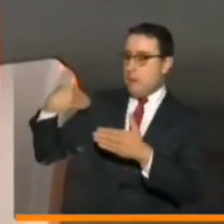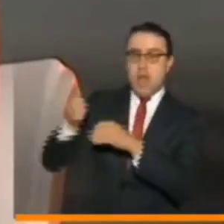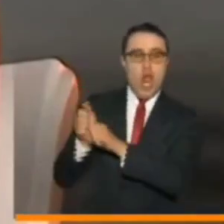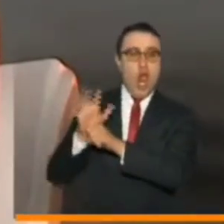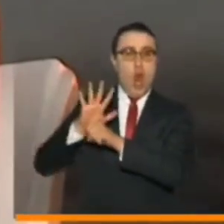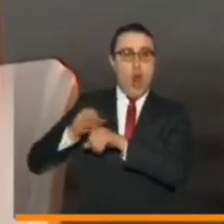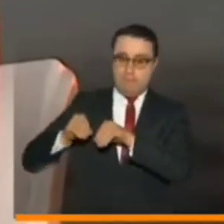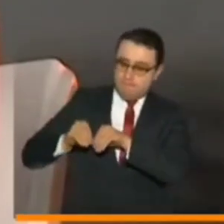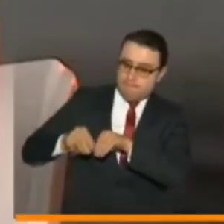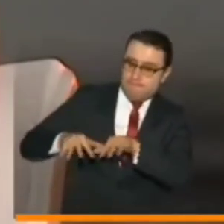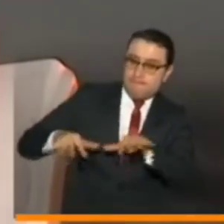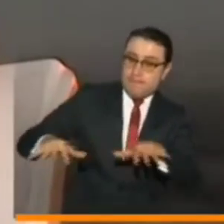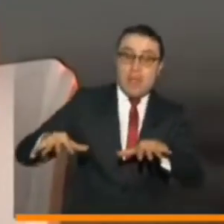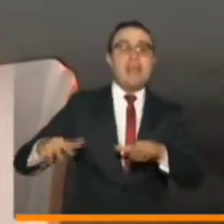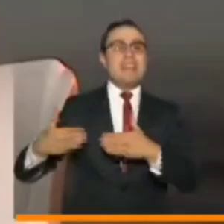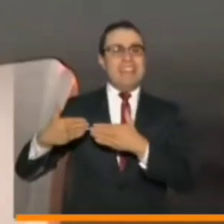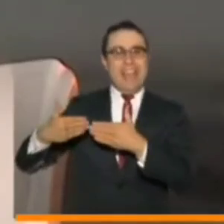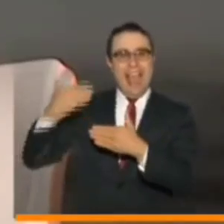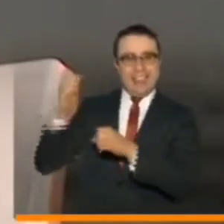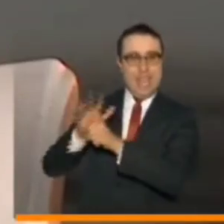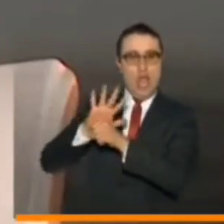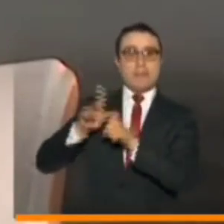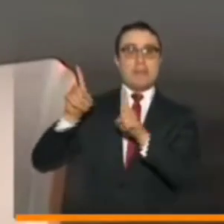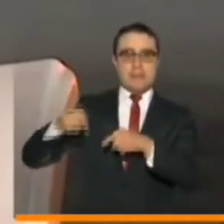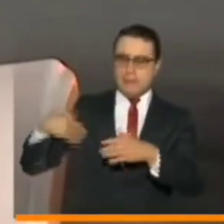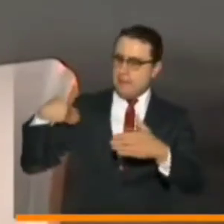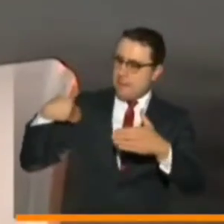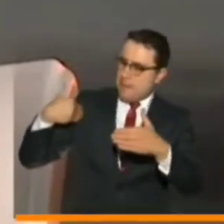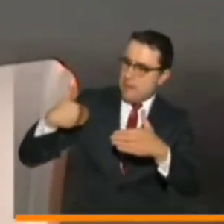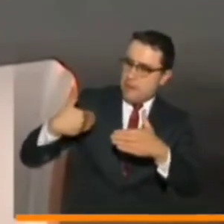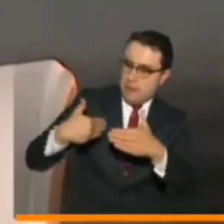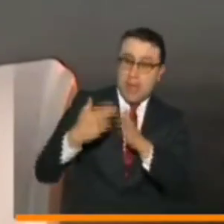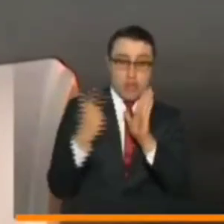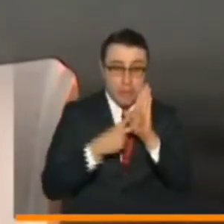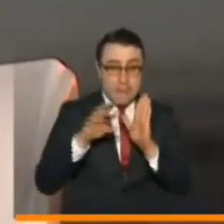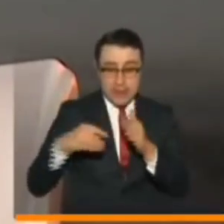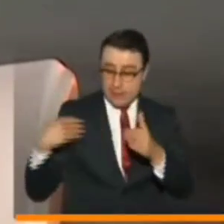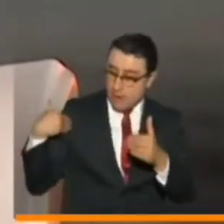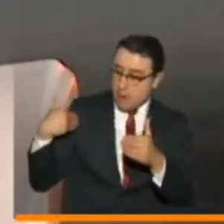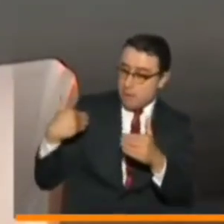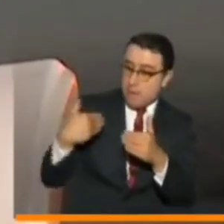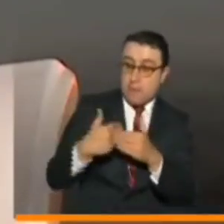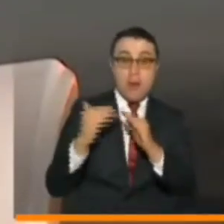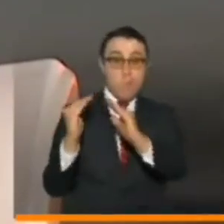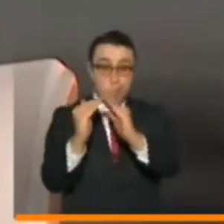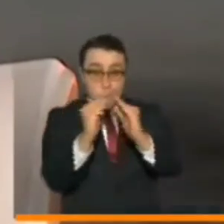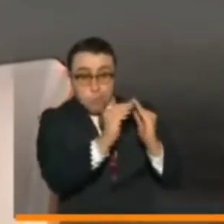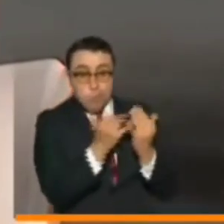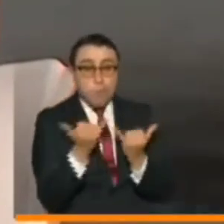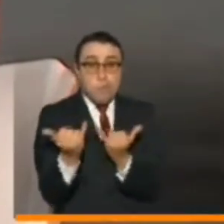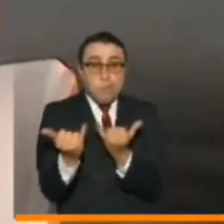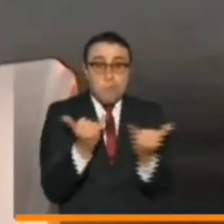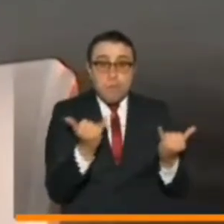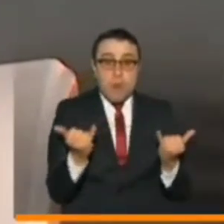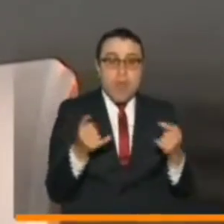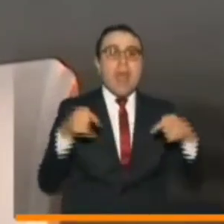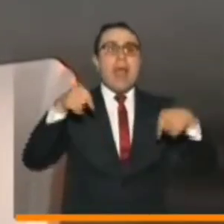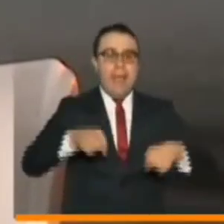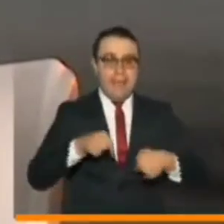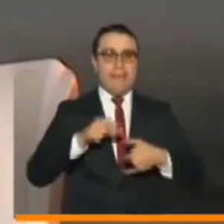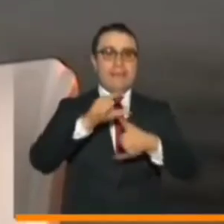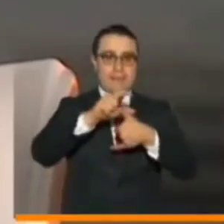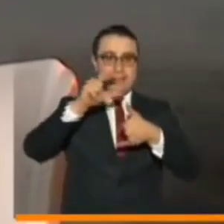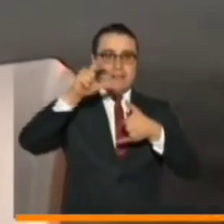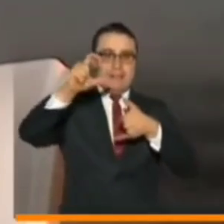anteriores a ella. Esto quiere decir, presidente, que llegamos a muchísimos hogares también en este archipiélago, en